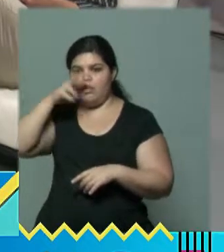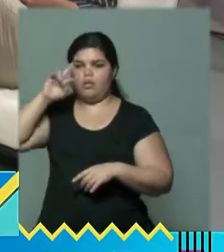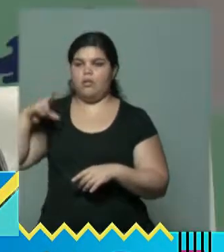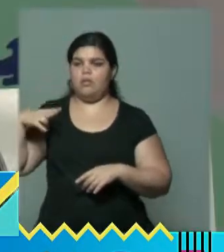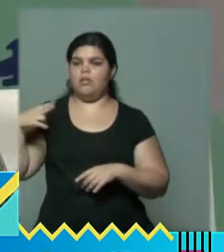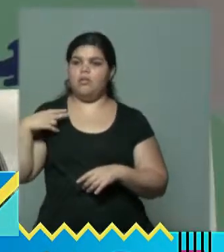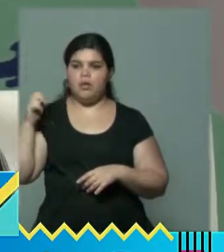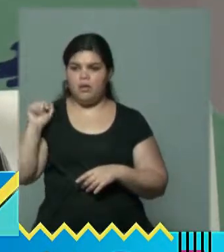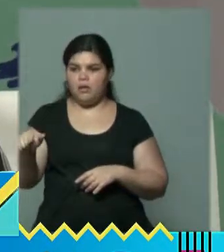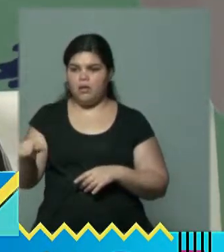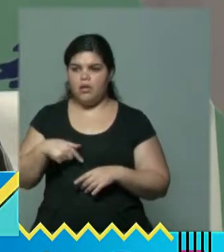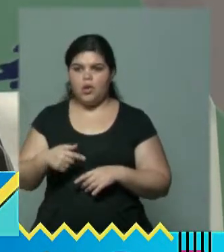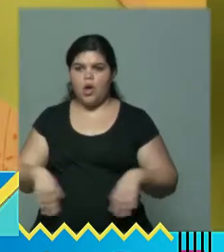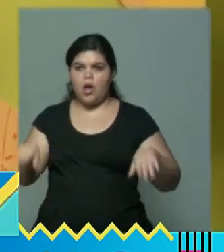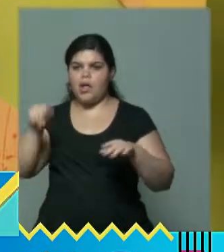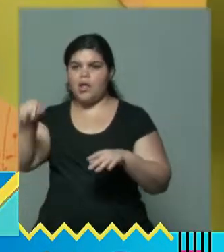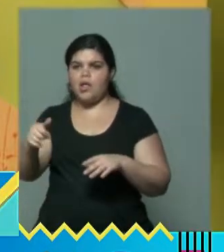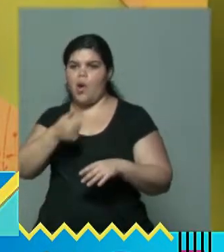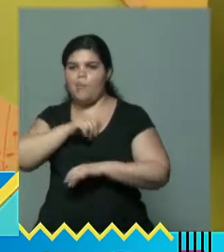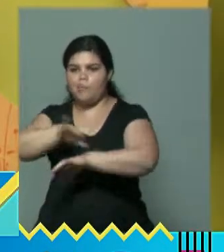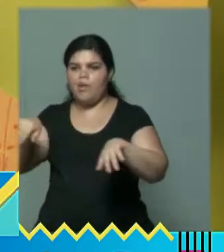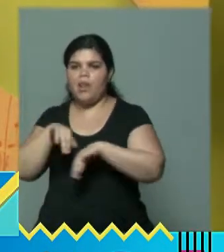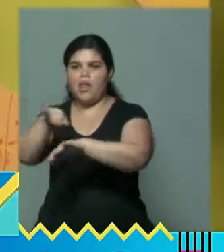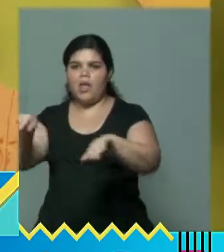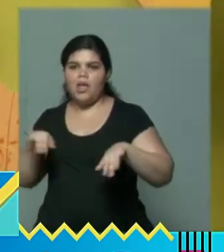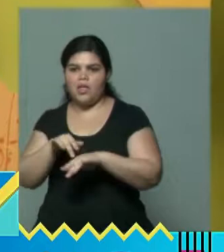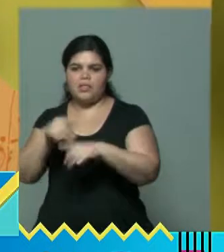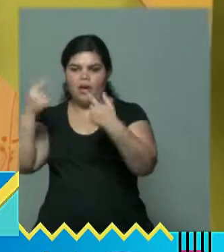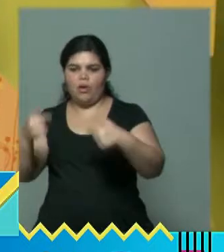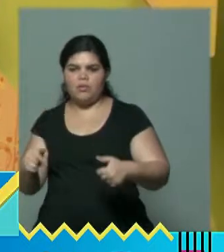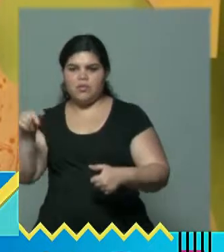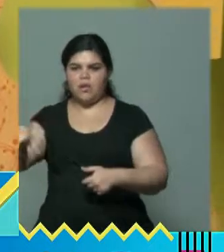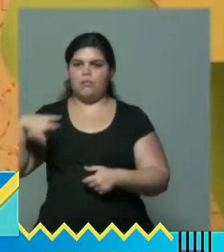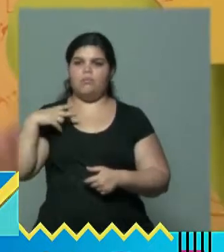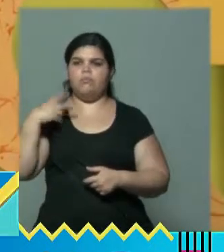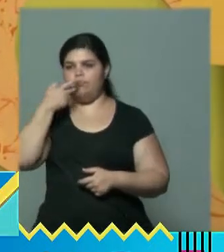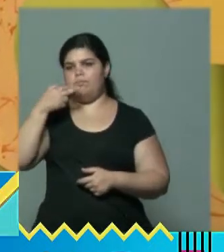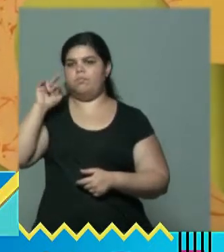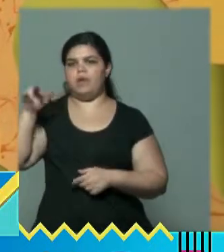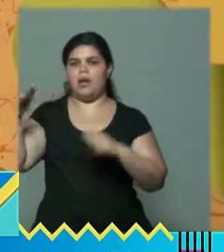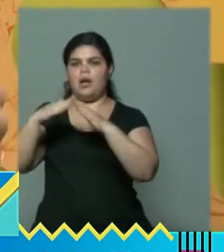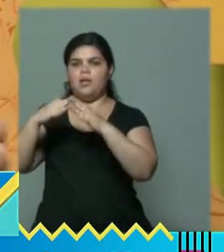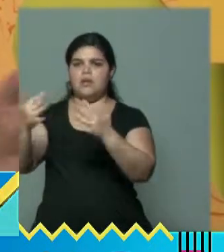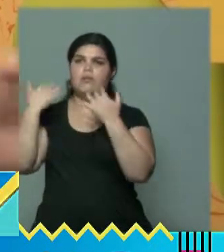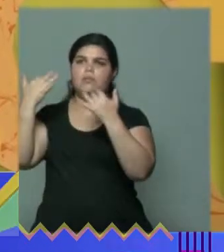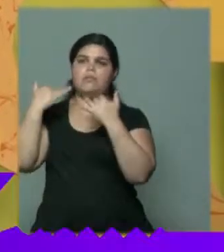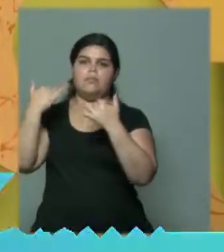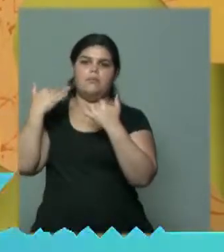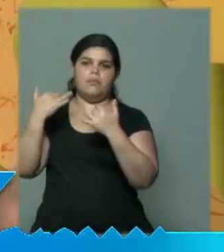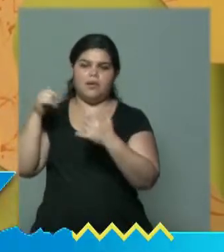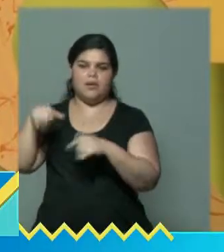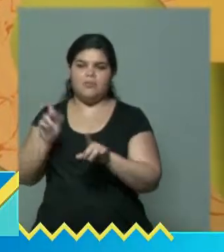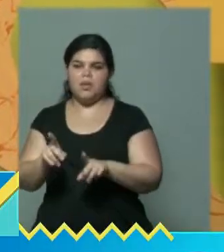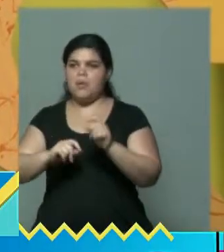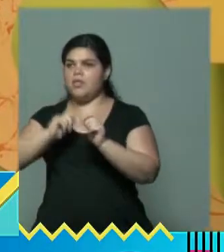o no sé dónde, que consumía y climatizaba la pileta, ¿entendés? O tenía la casa con aires acondicionados y regulaba la temperatura